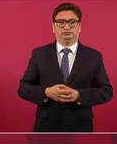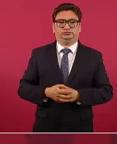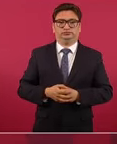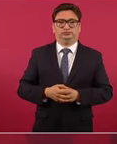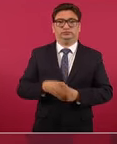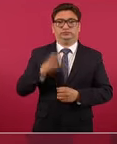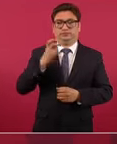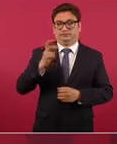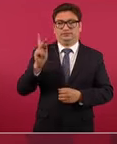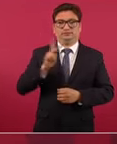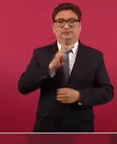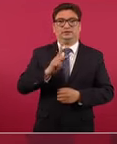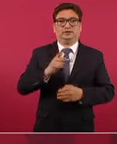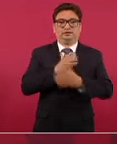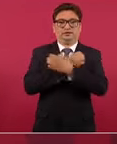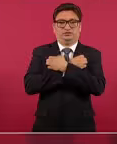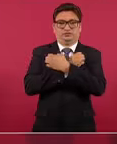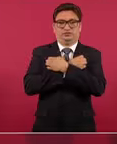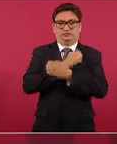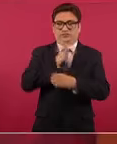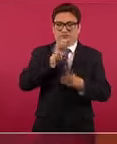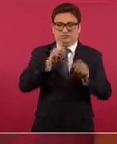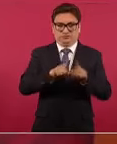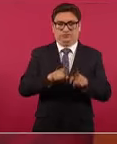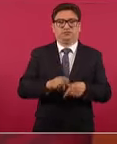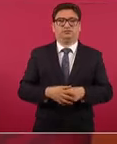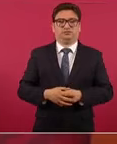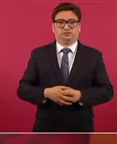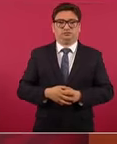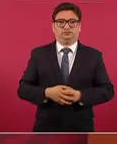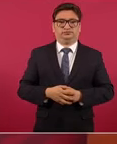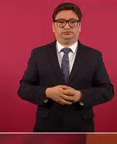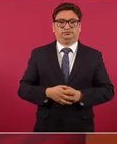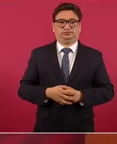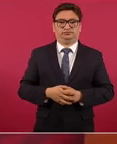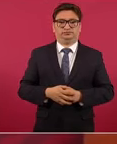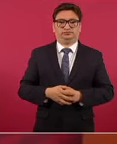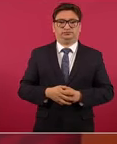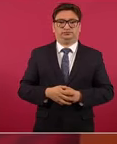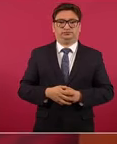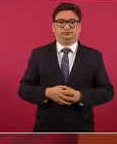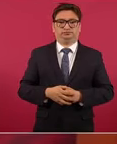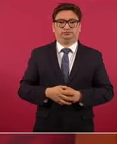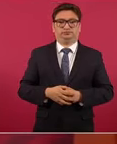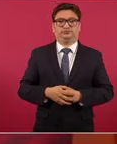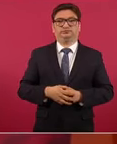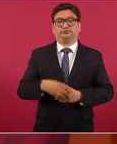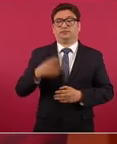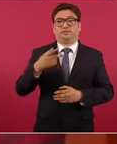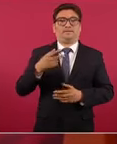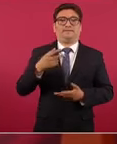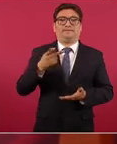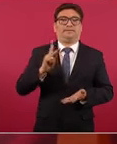en la educación nada más qué s